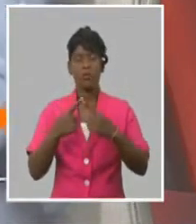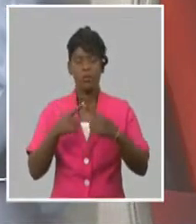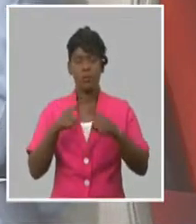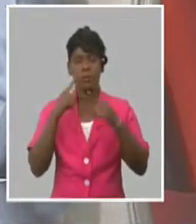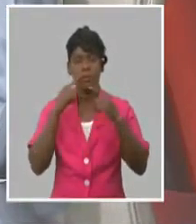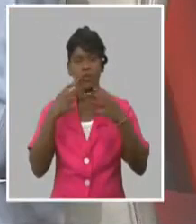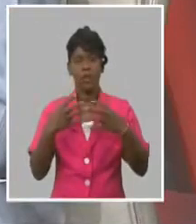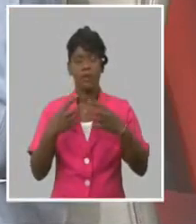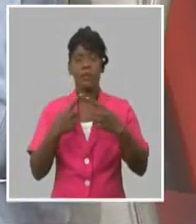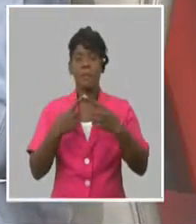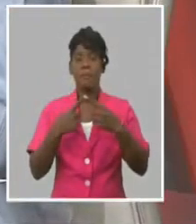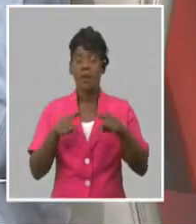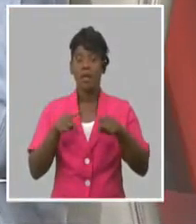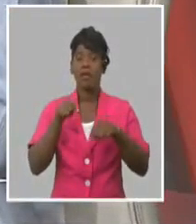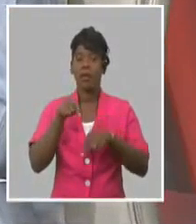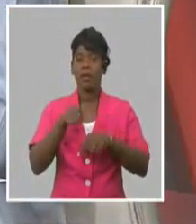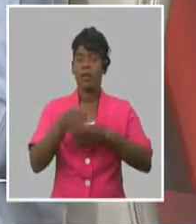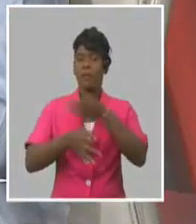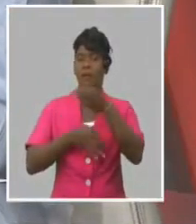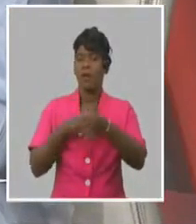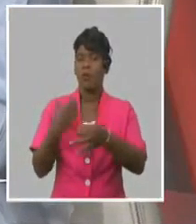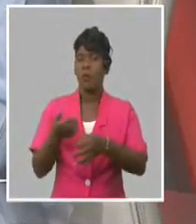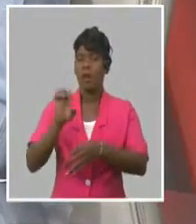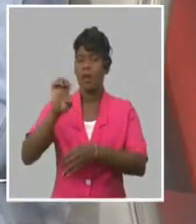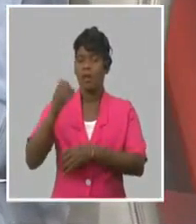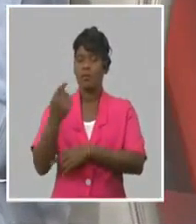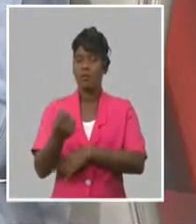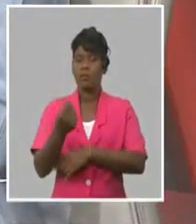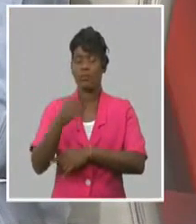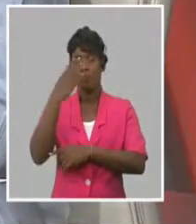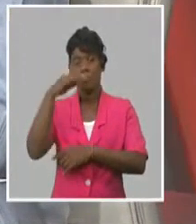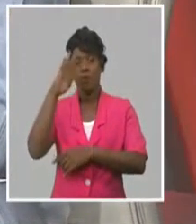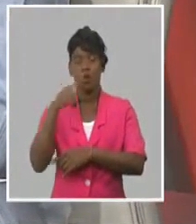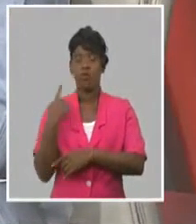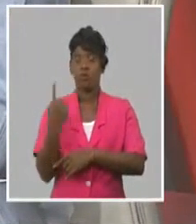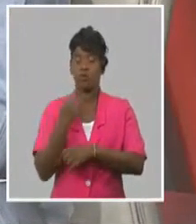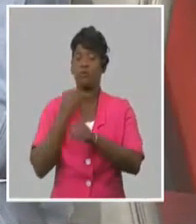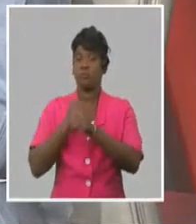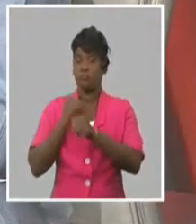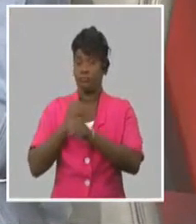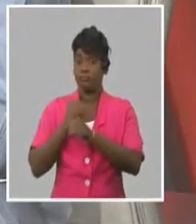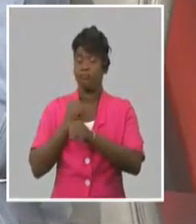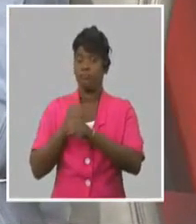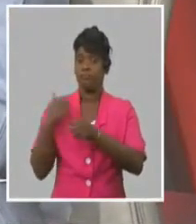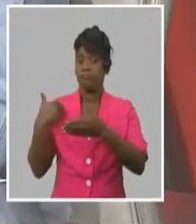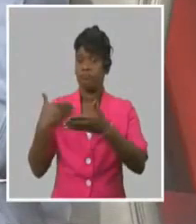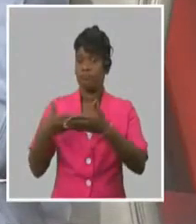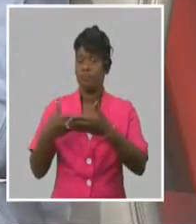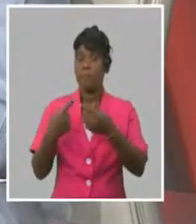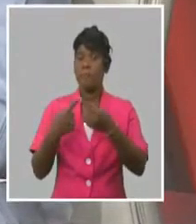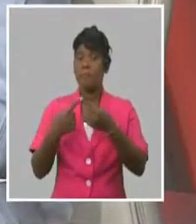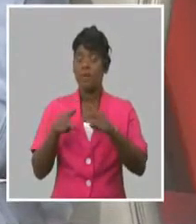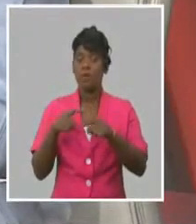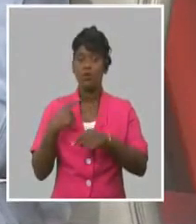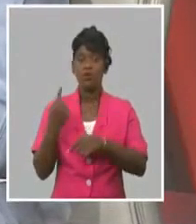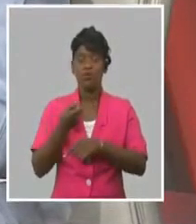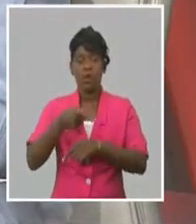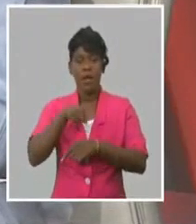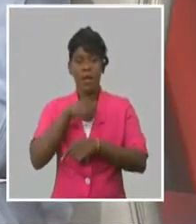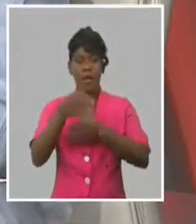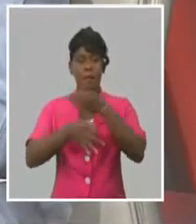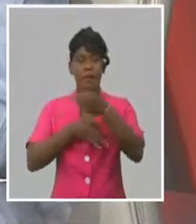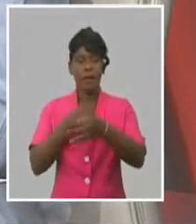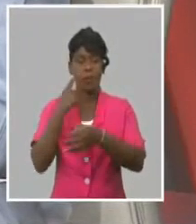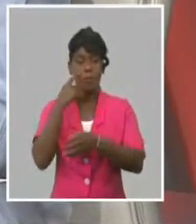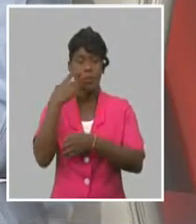fundamentales de la estrategia económica y social en la cual hemos venido trabajando. Y uno de ellos, y lo señalamos como uno de los